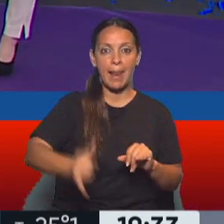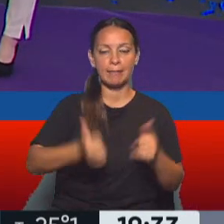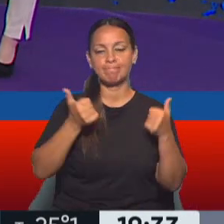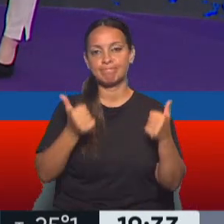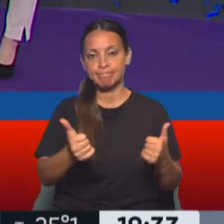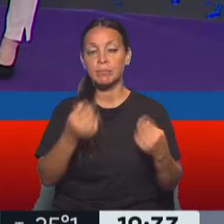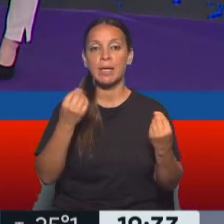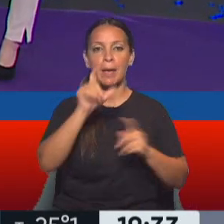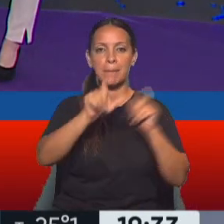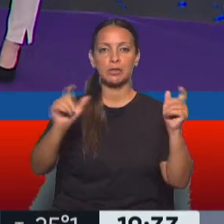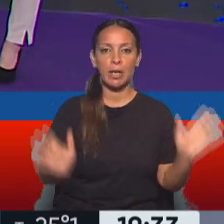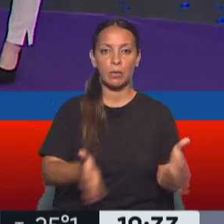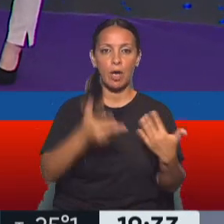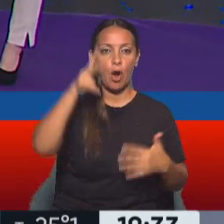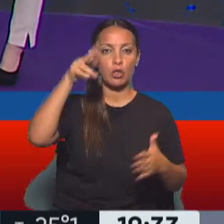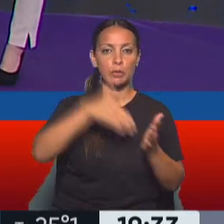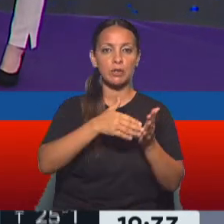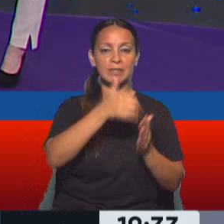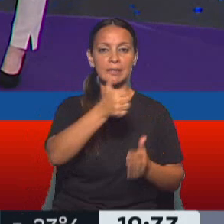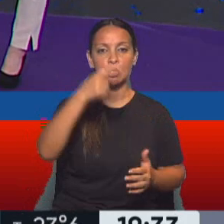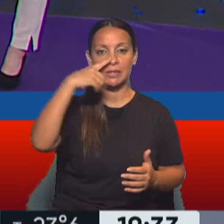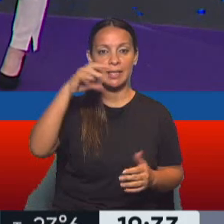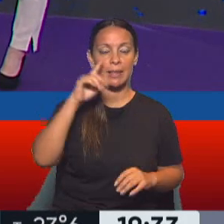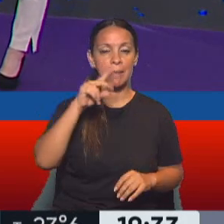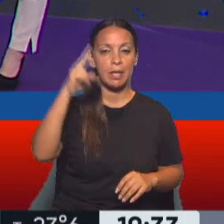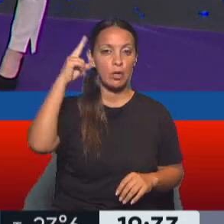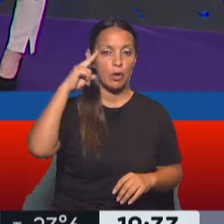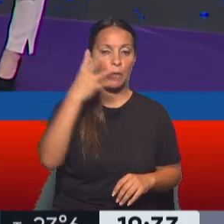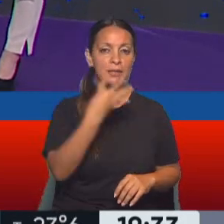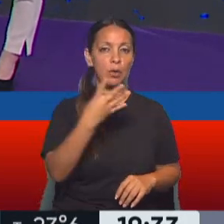recuperados, 8.670.946.